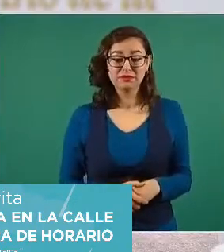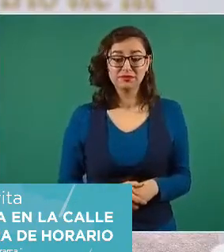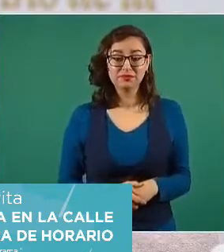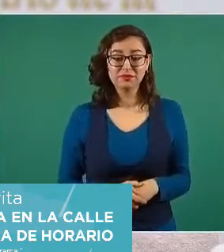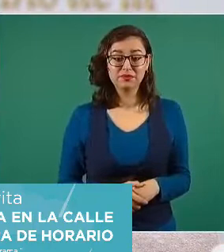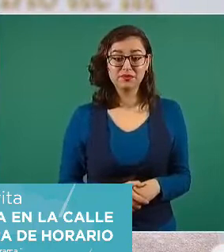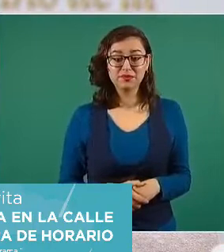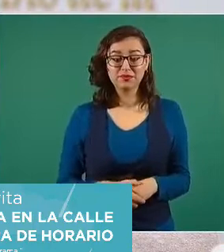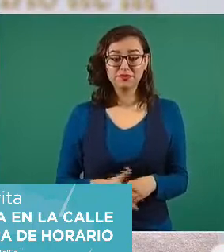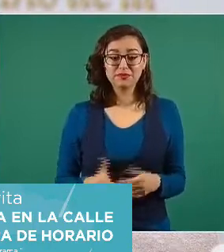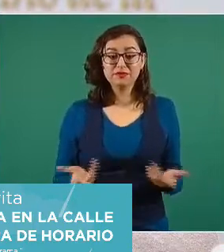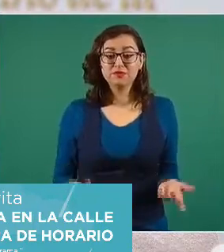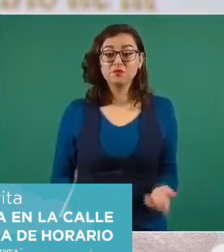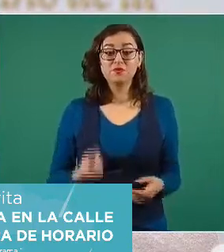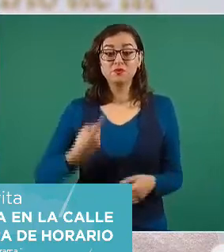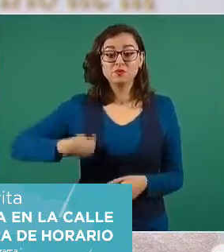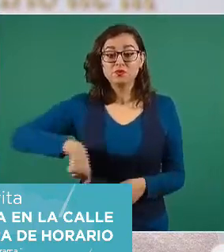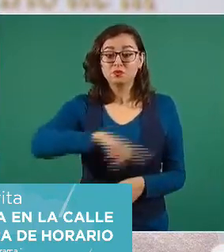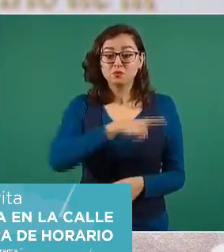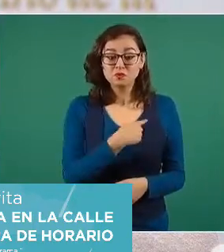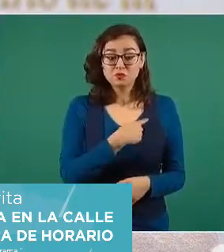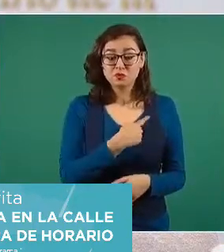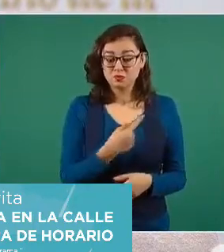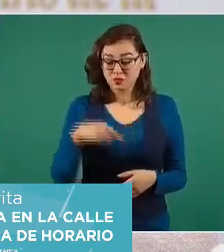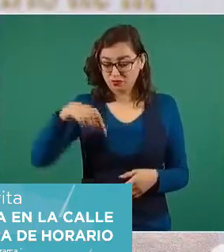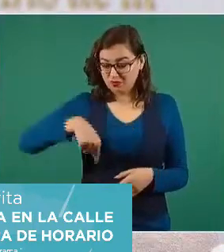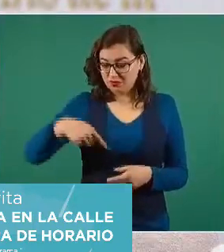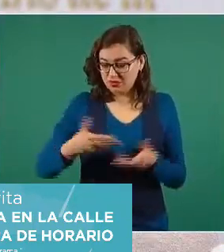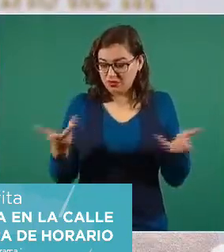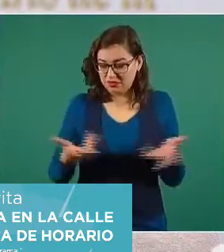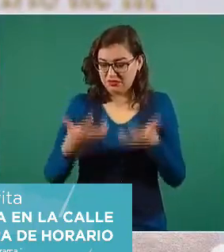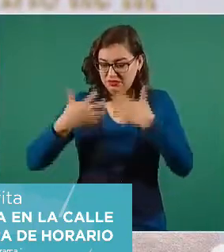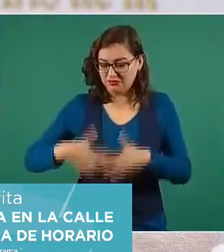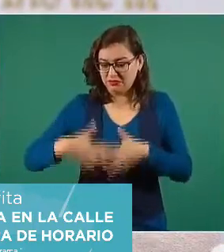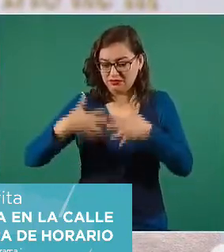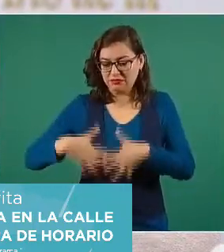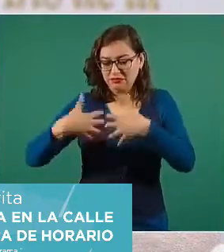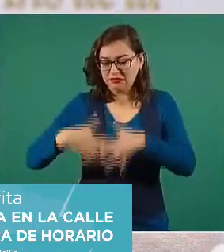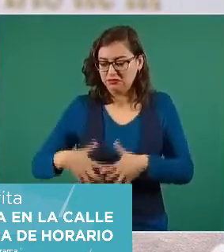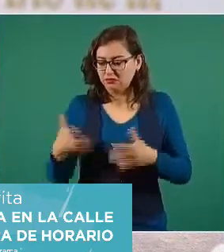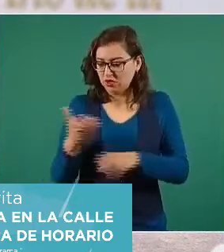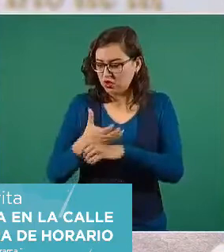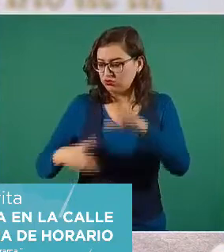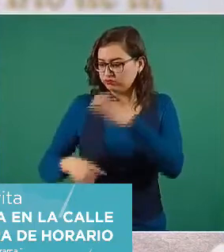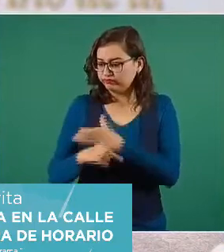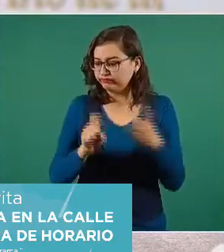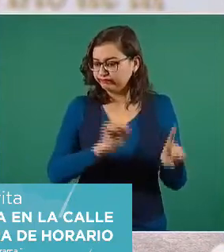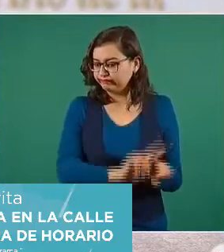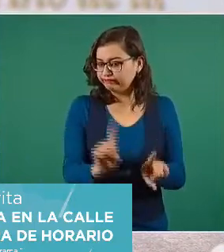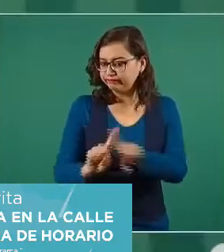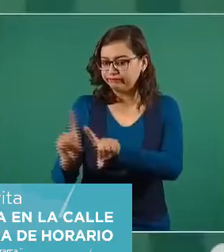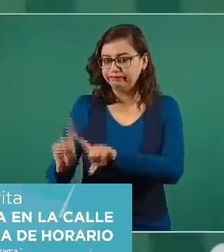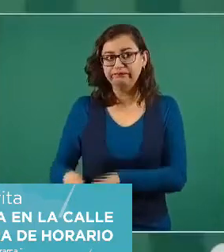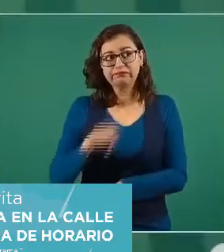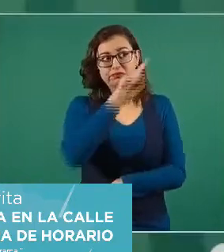porque nosotros producimos muchas cosas que necesita la industria de Estados Unidos.